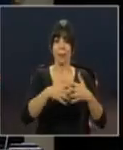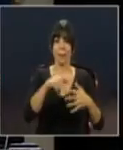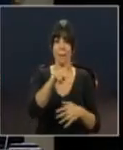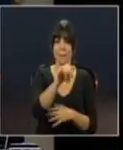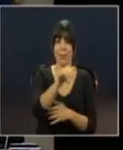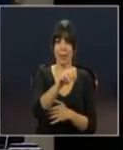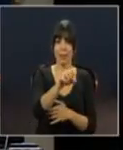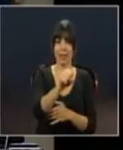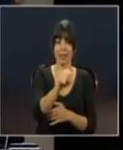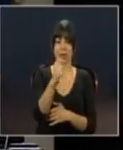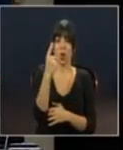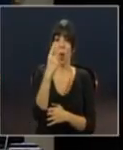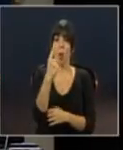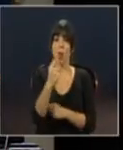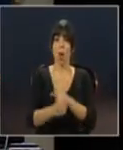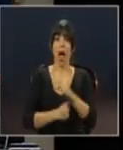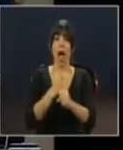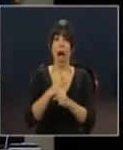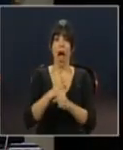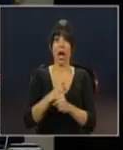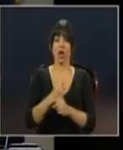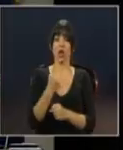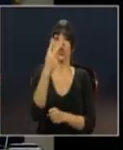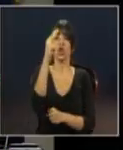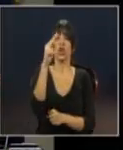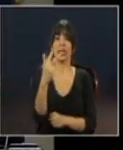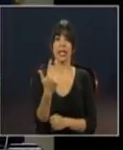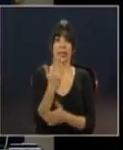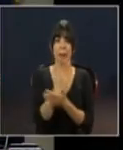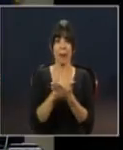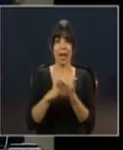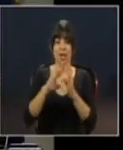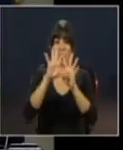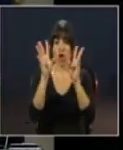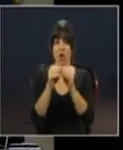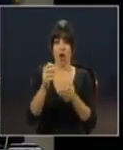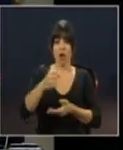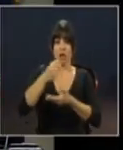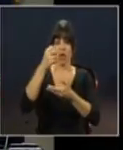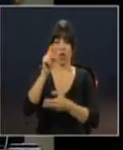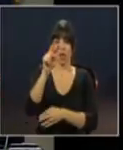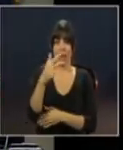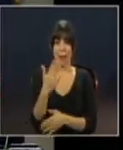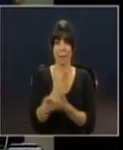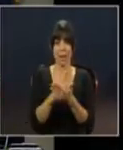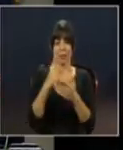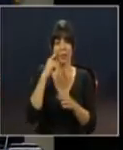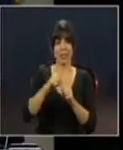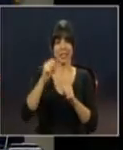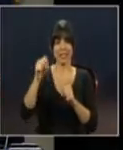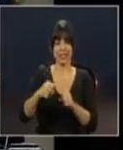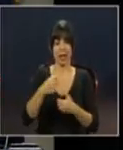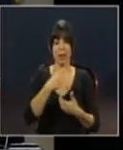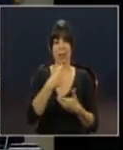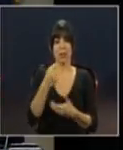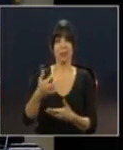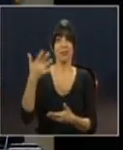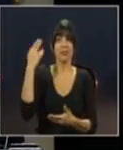decir, en un solo año se asignaron 2/3 partes del total de fondos colocados por este sistema en toda su